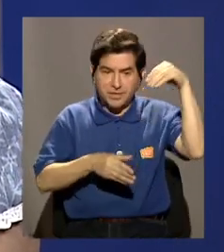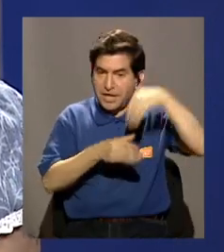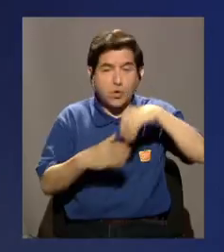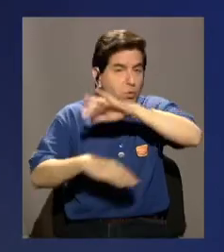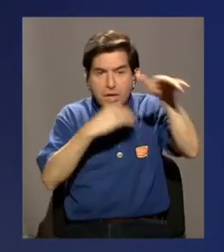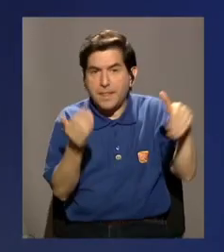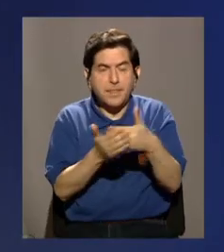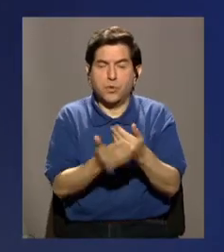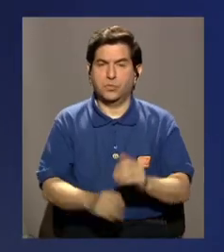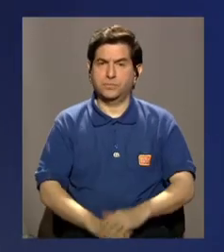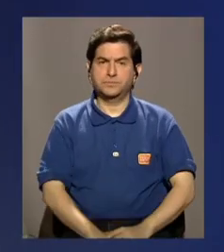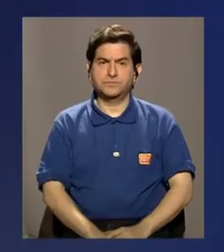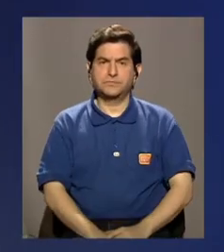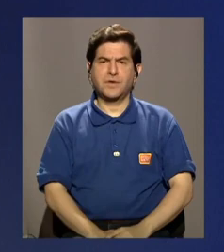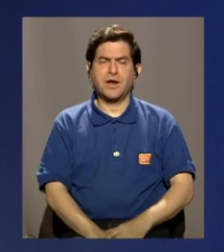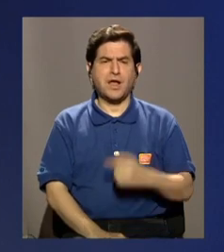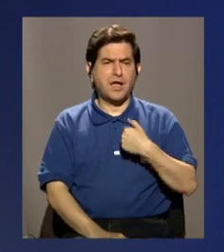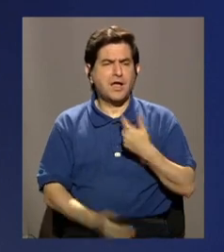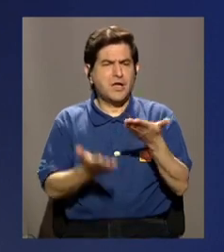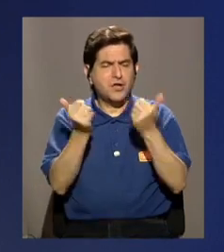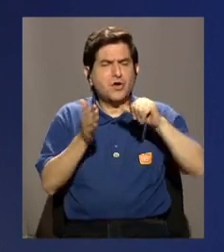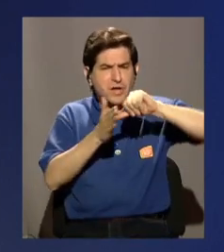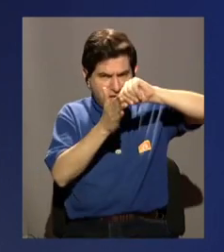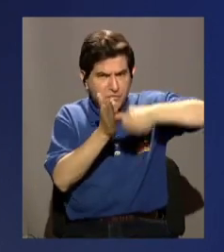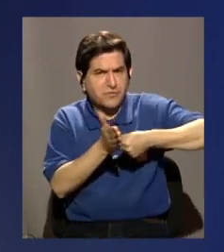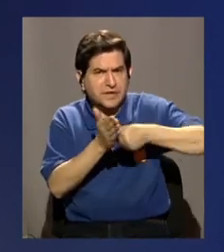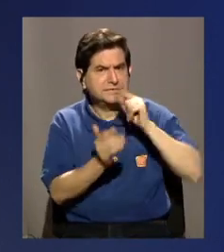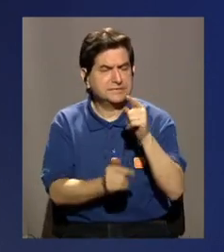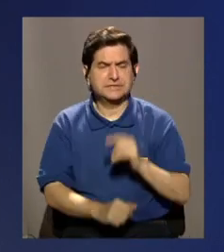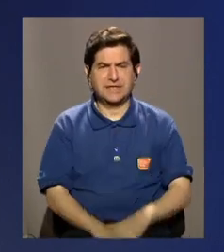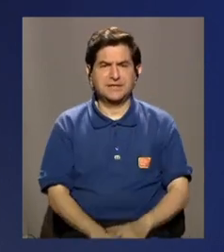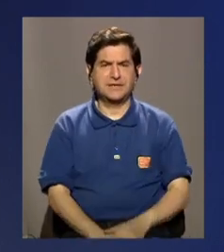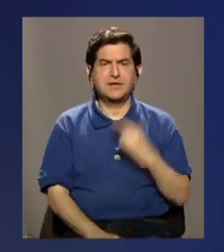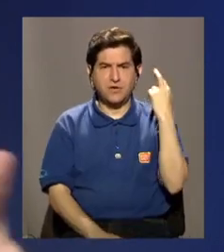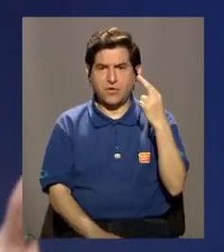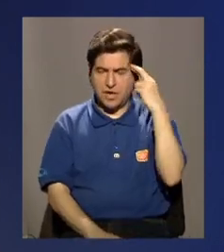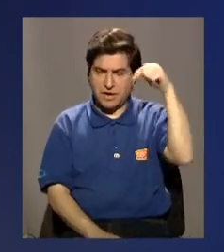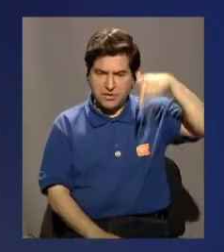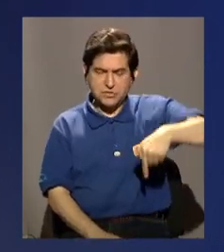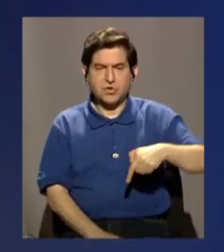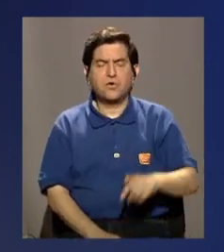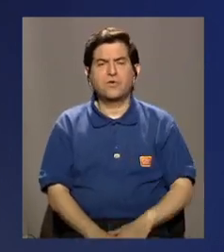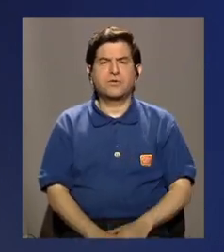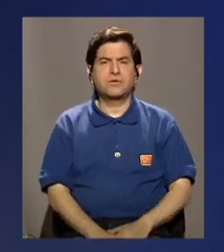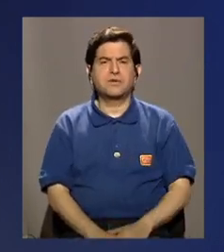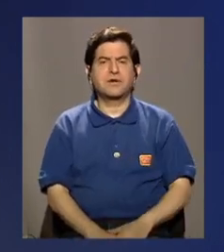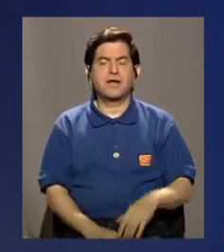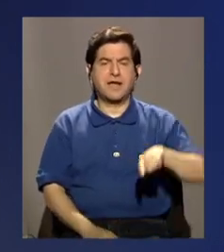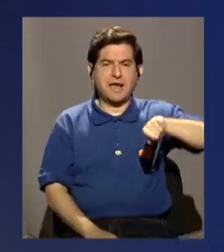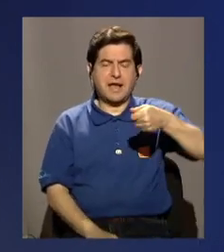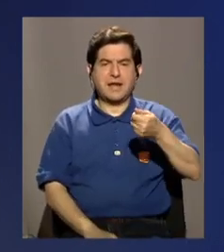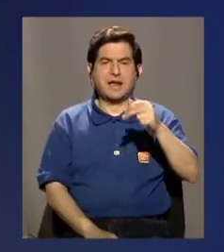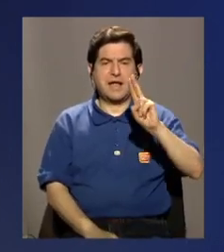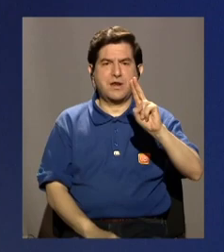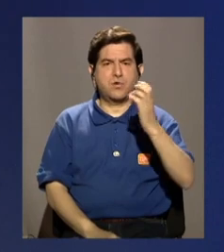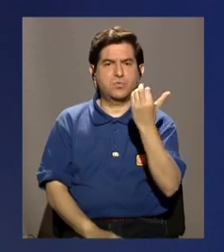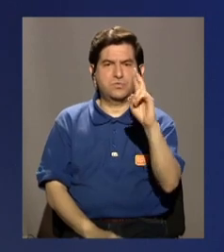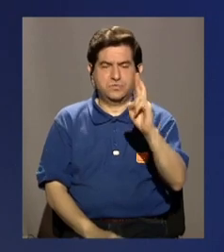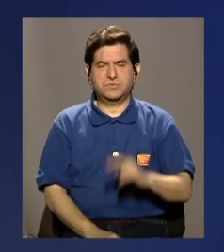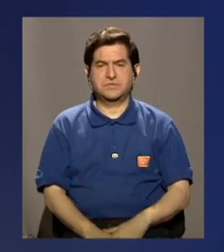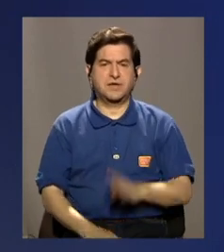todo y casualmente yo quiero resaltar eso y por eso estamos hoy aquí en este espacio de canal